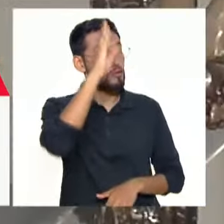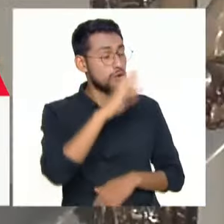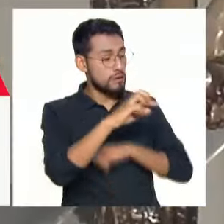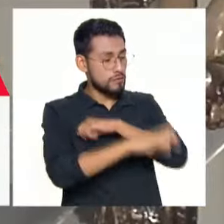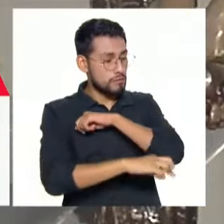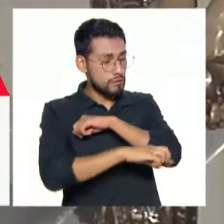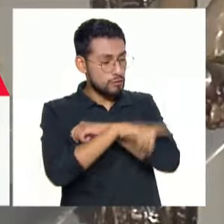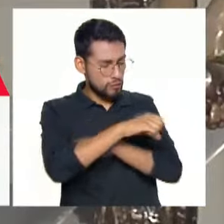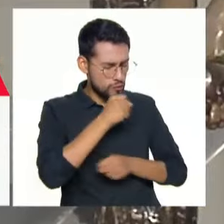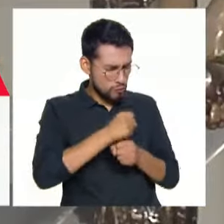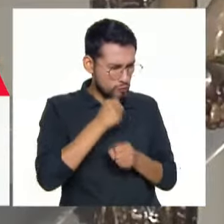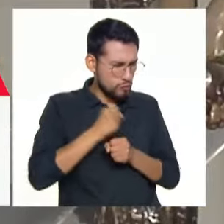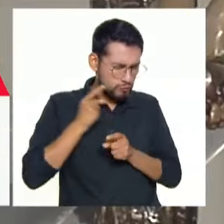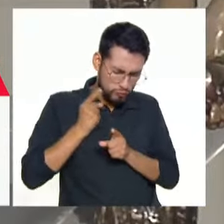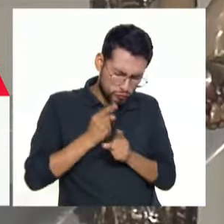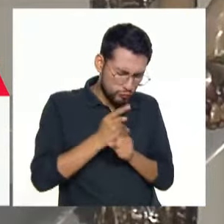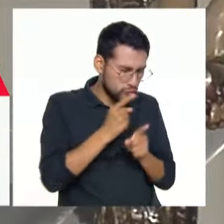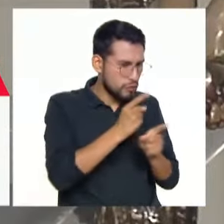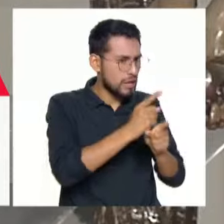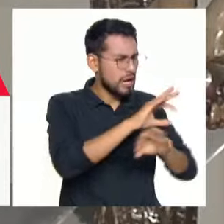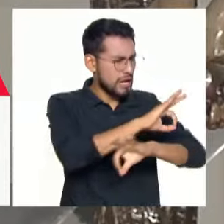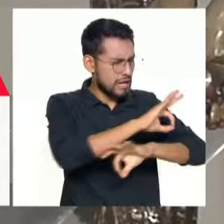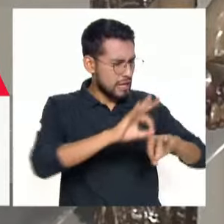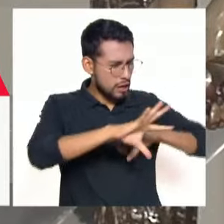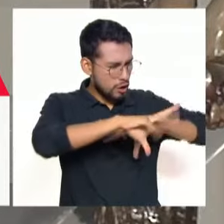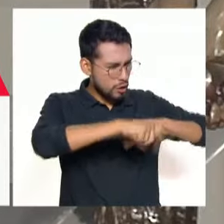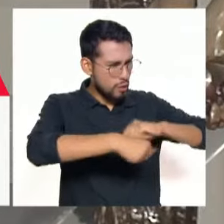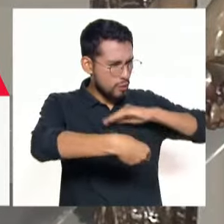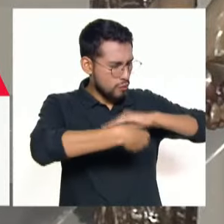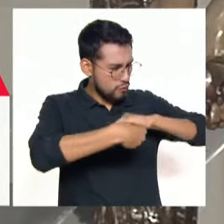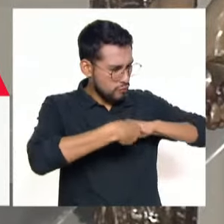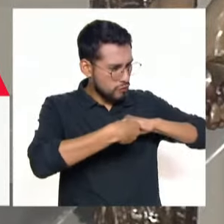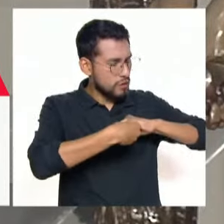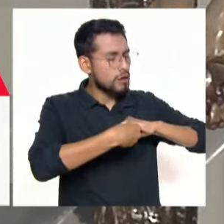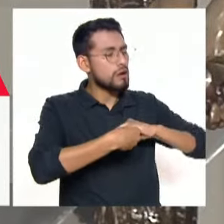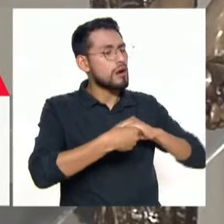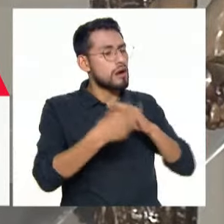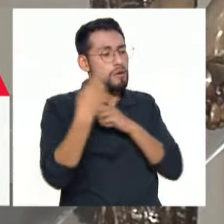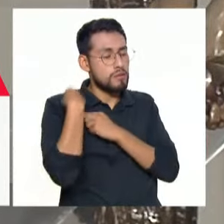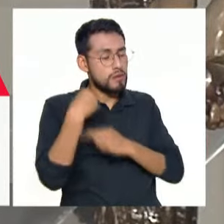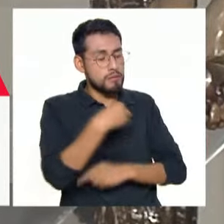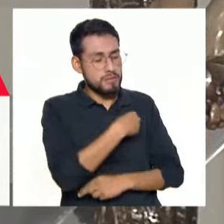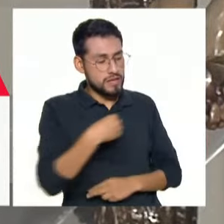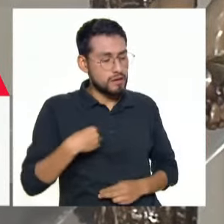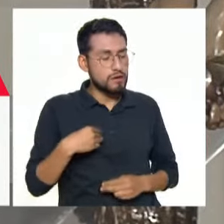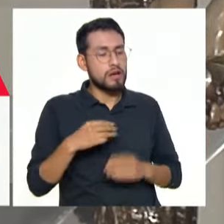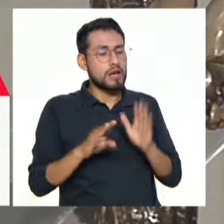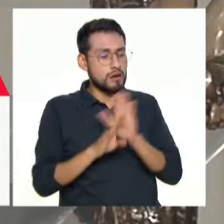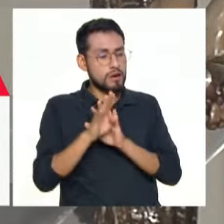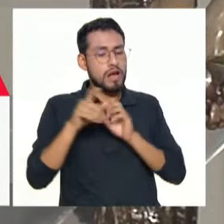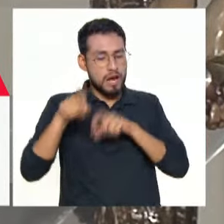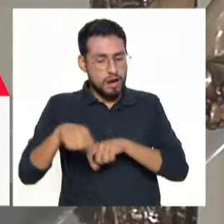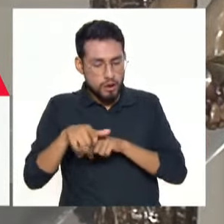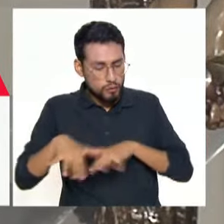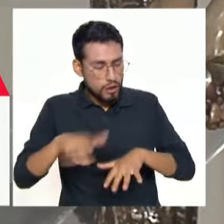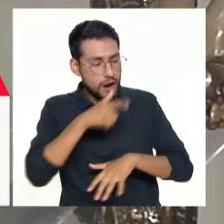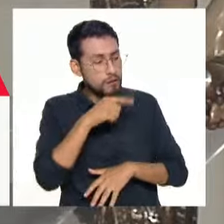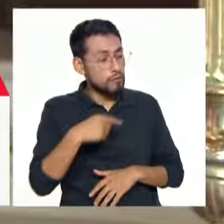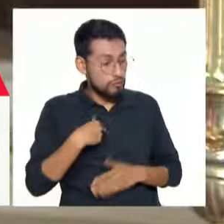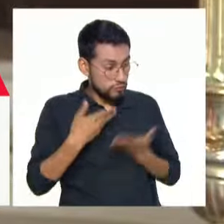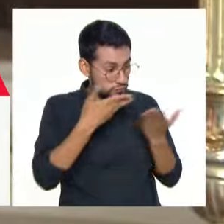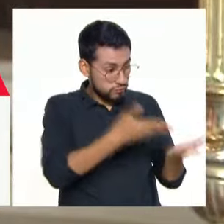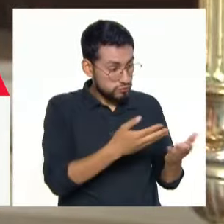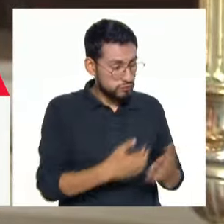desempeñar leal y fielmente sin cometer actos de corrupción el cargo de ministra de Desarrollo Agrario y Riego que le